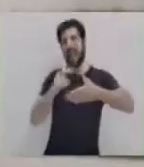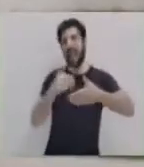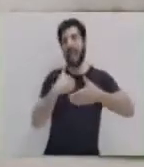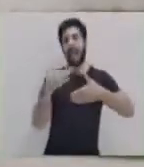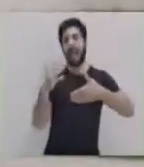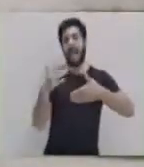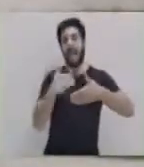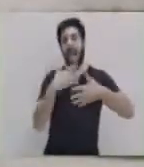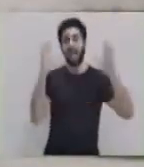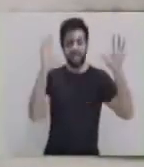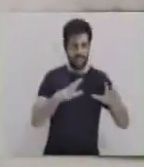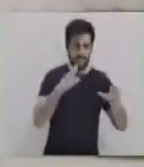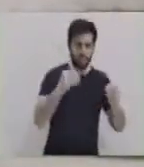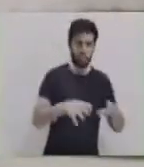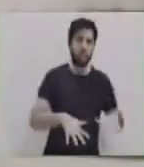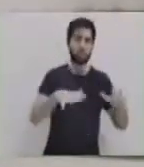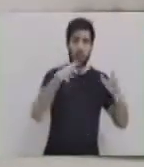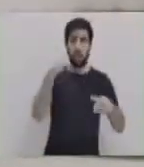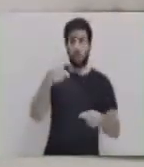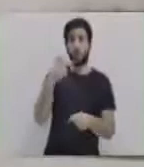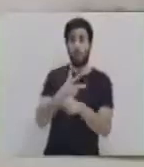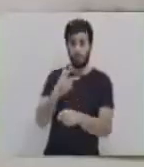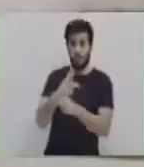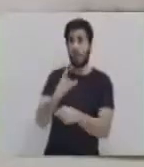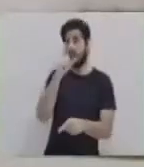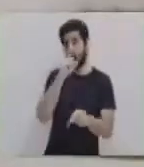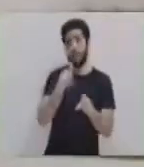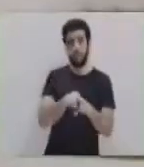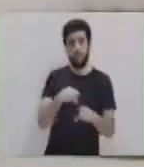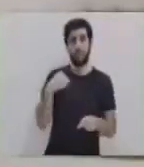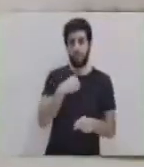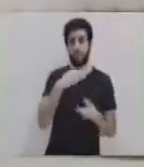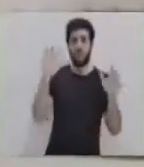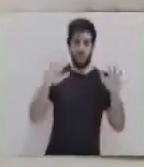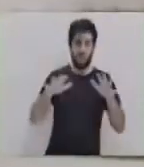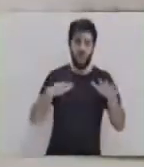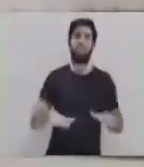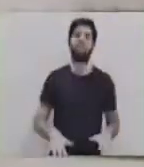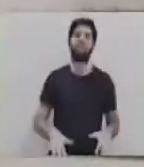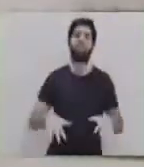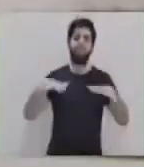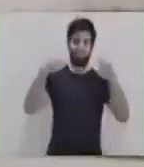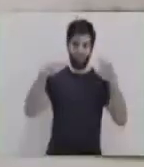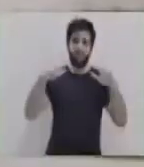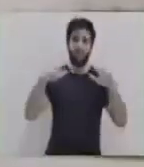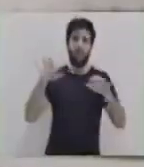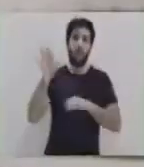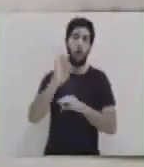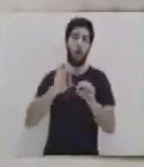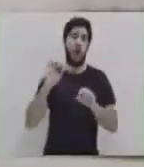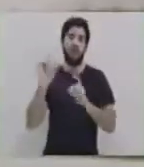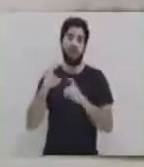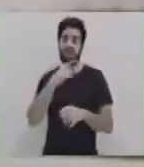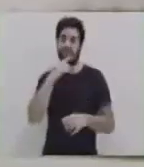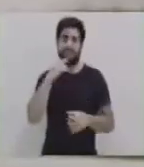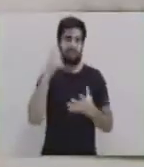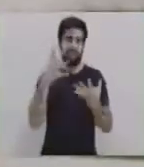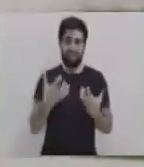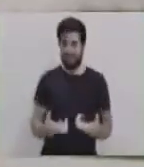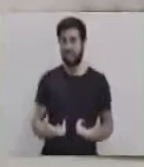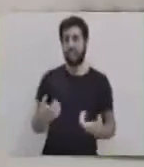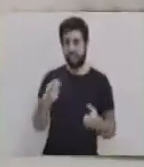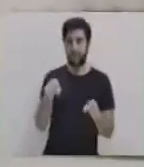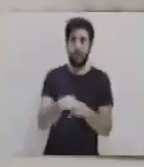muchas inundaciones, hay mucha lluvia. Incluso aquí en Guatemala hemos sufrido ese efecto de que mucha lluvia, mucha inundación